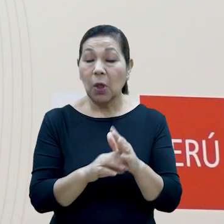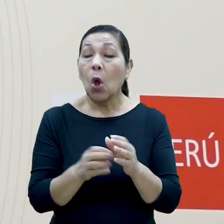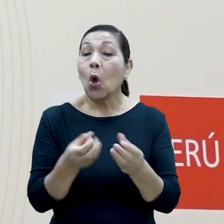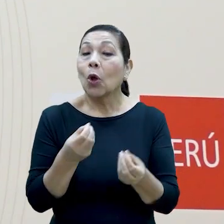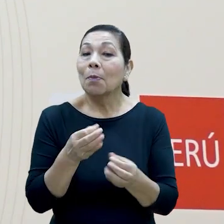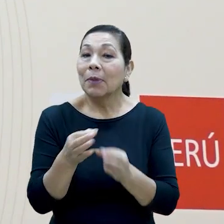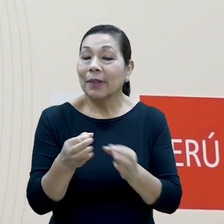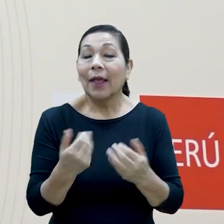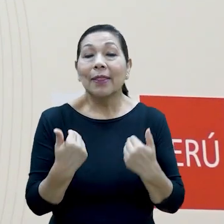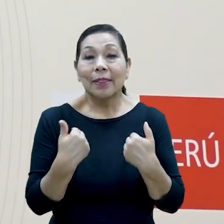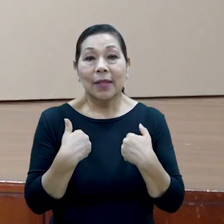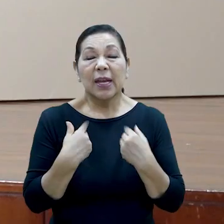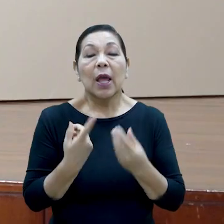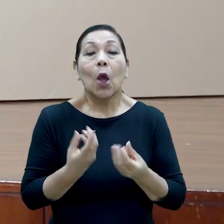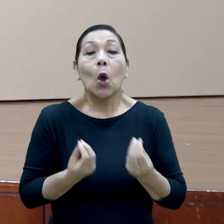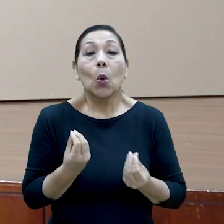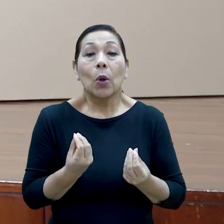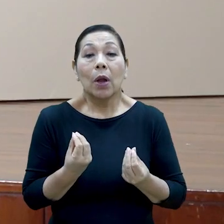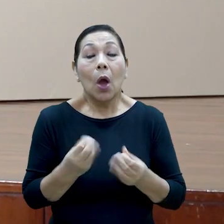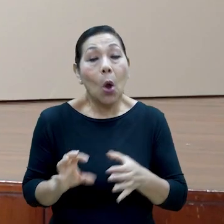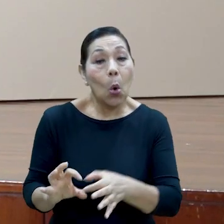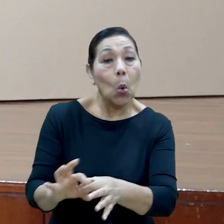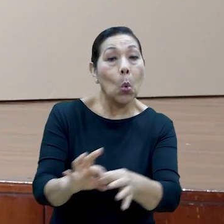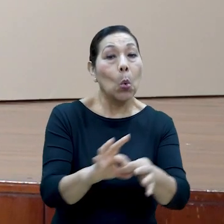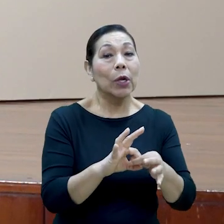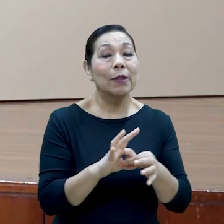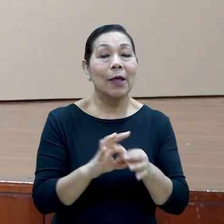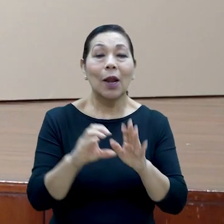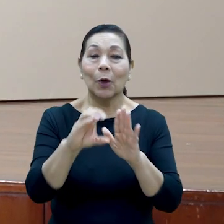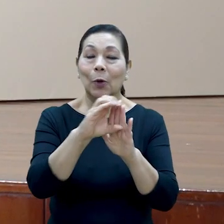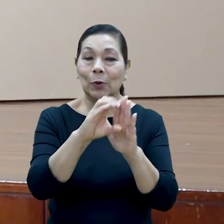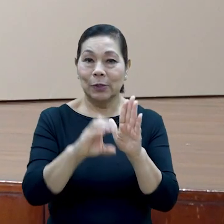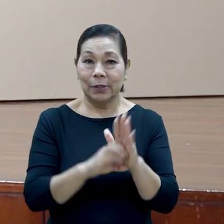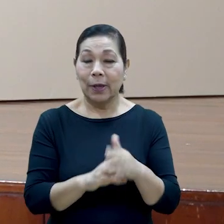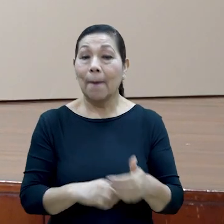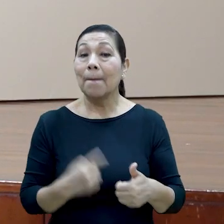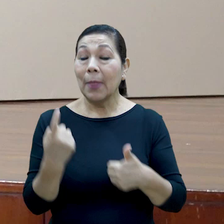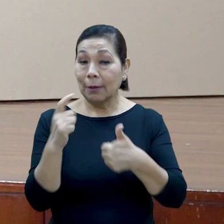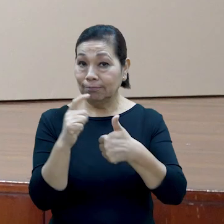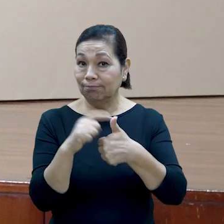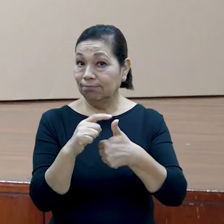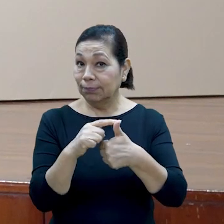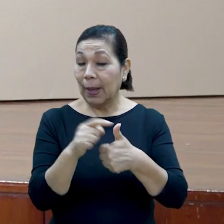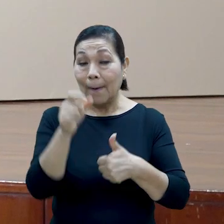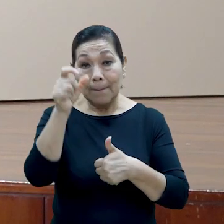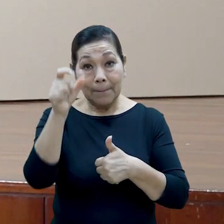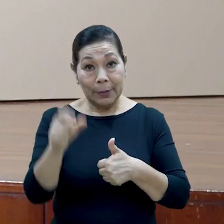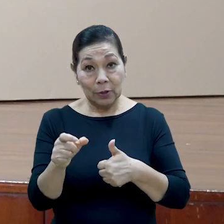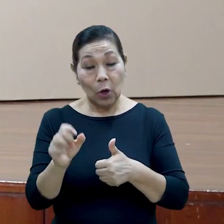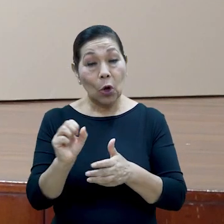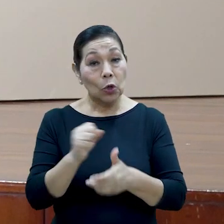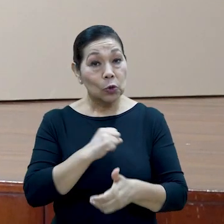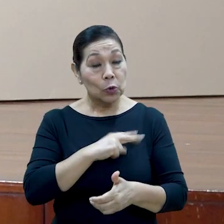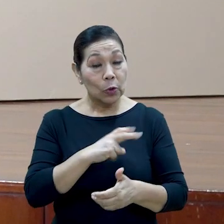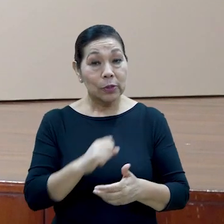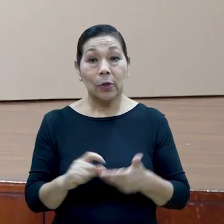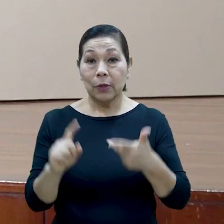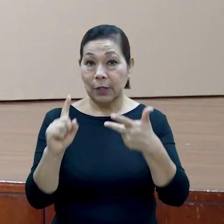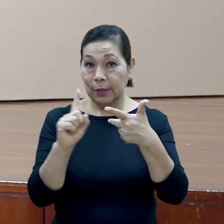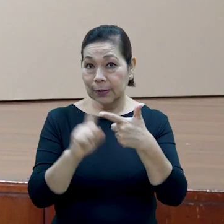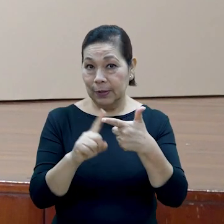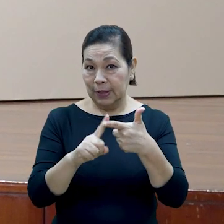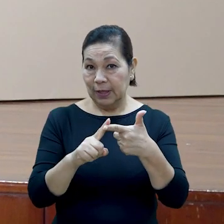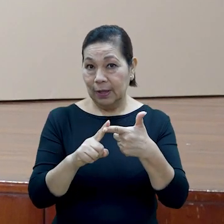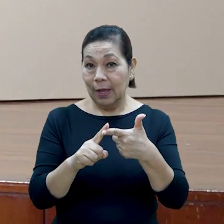y su interpretación debe ser en función a la unidad de la Constitución. El primer título, de la persona y de la sociedad.